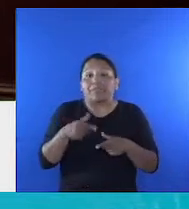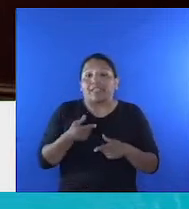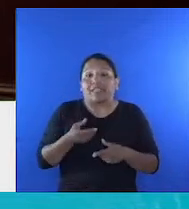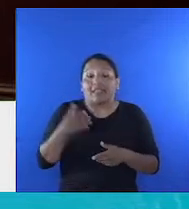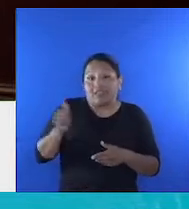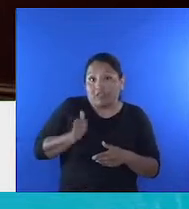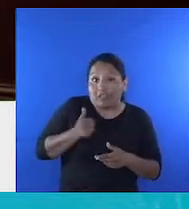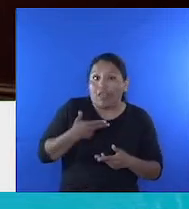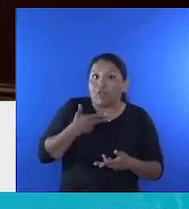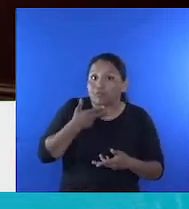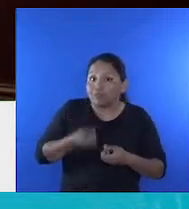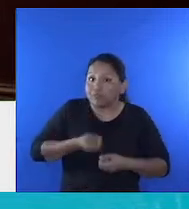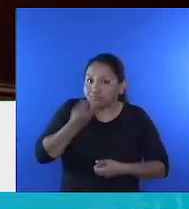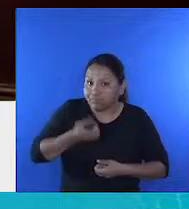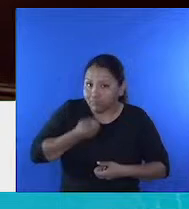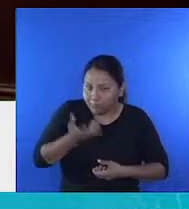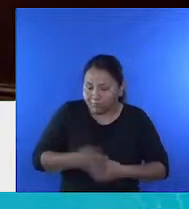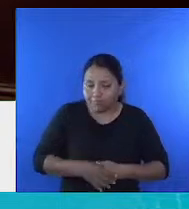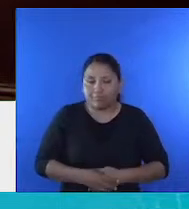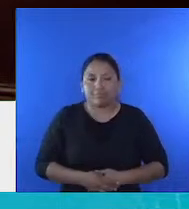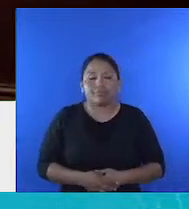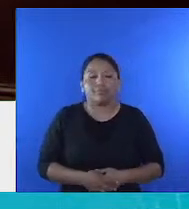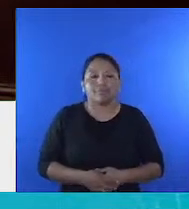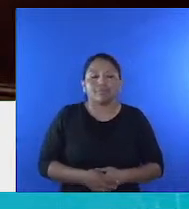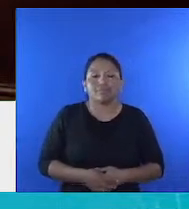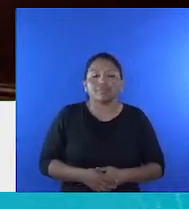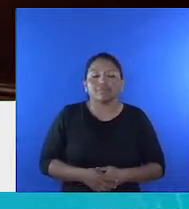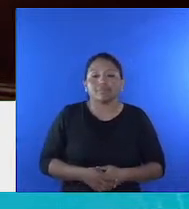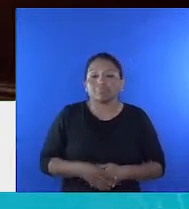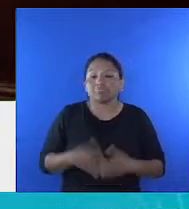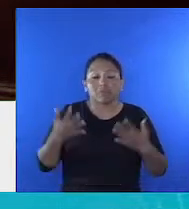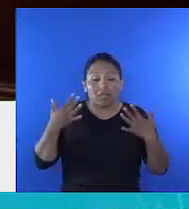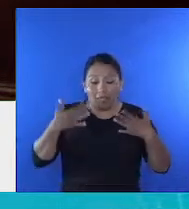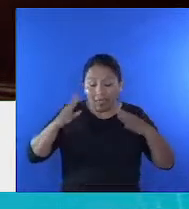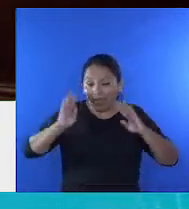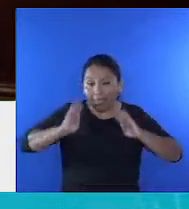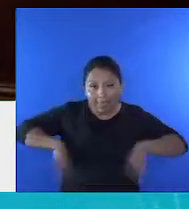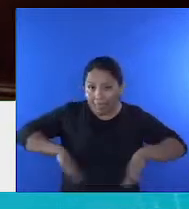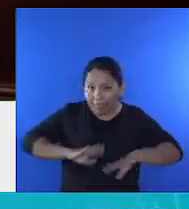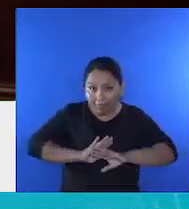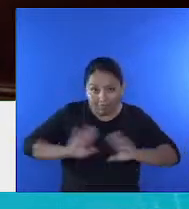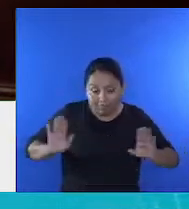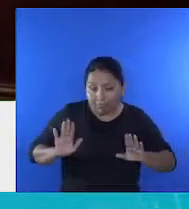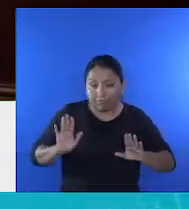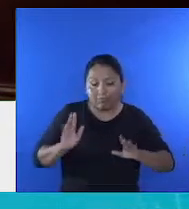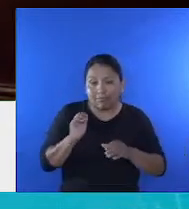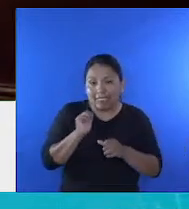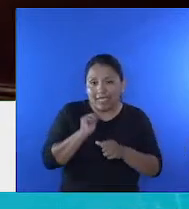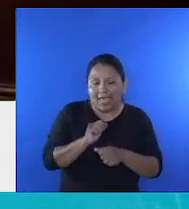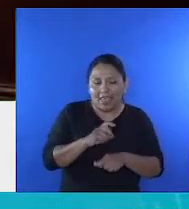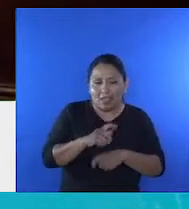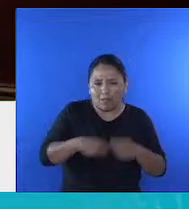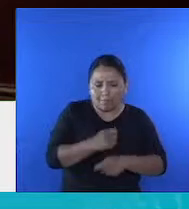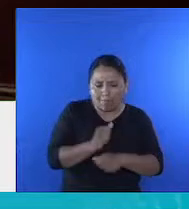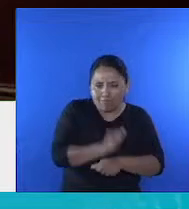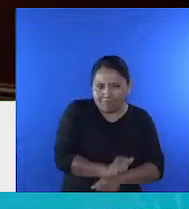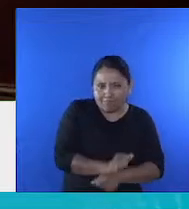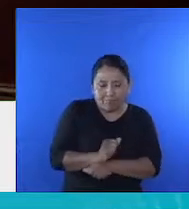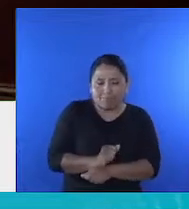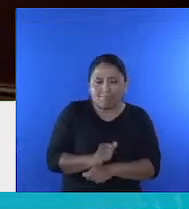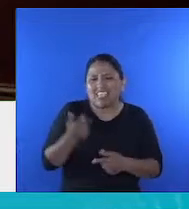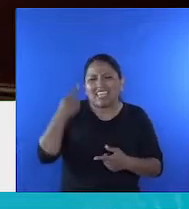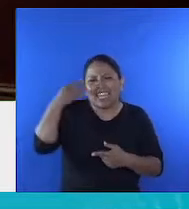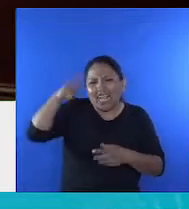lo que relata es: no estaba vestido, estaba sin ropa, me ataron con unas piolas. Es común ver